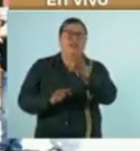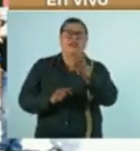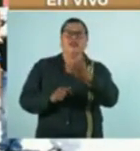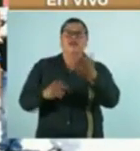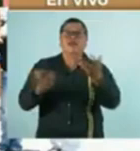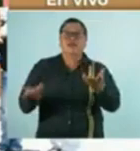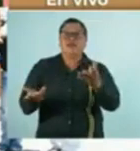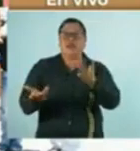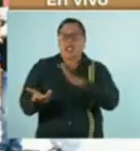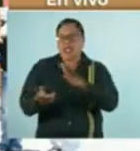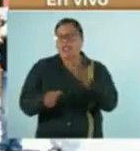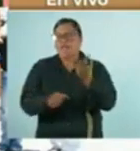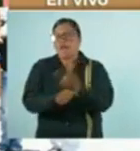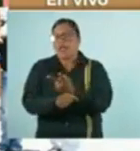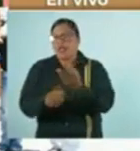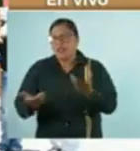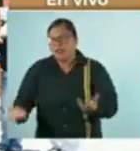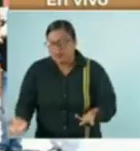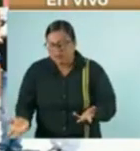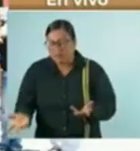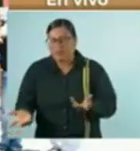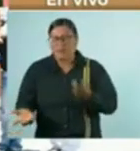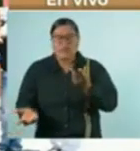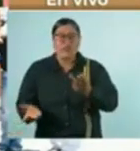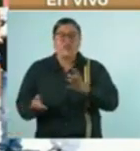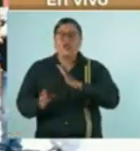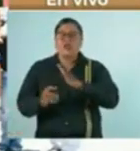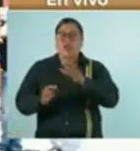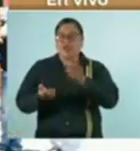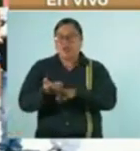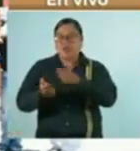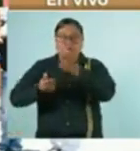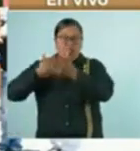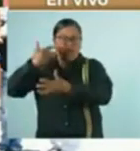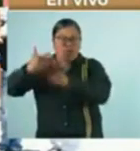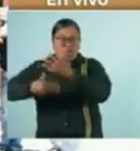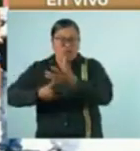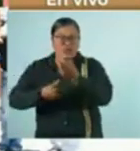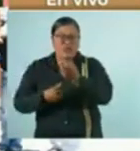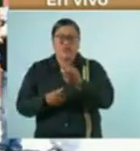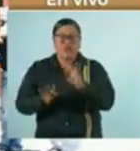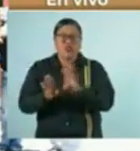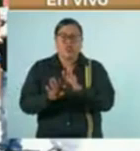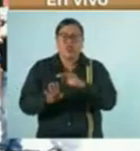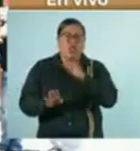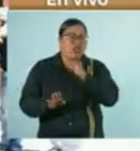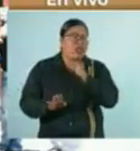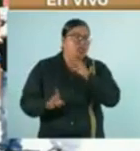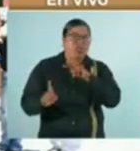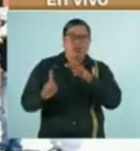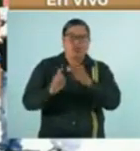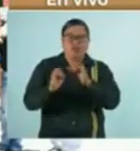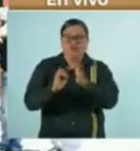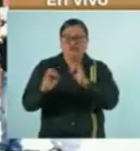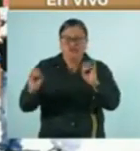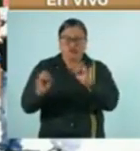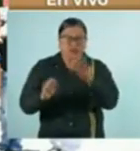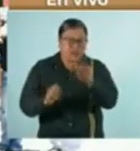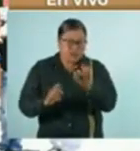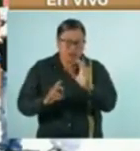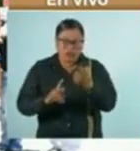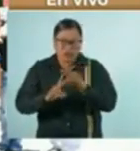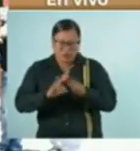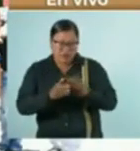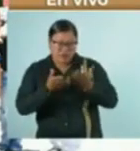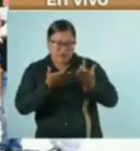se dan incidencias o se dan casos de violencia que no han sido visibilizados, y que a partir del gobierno